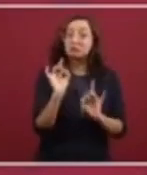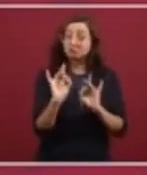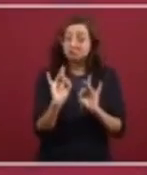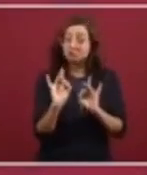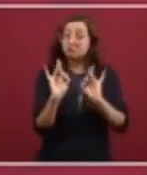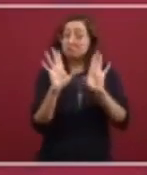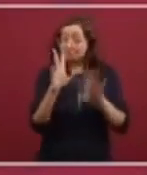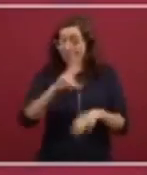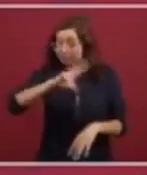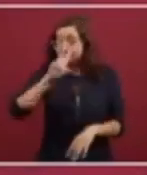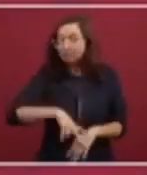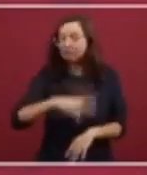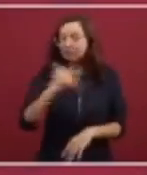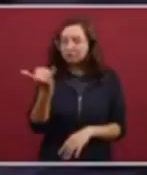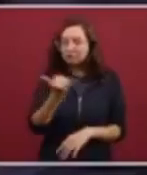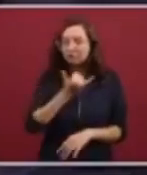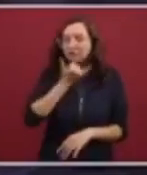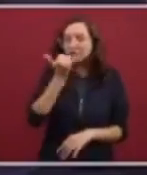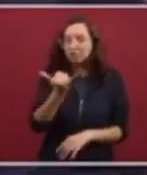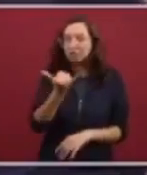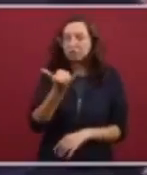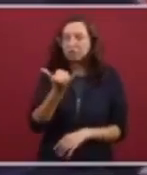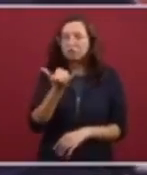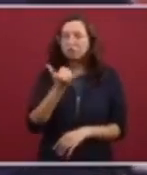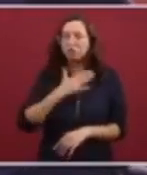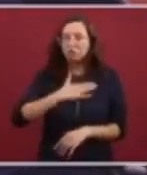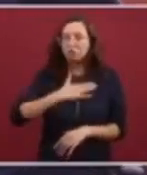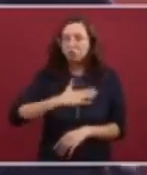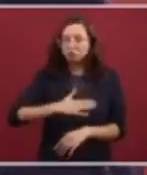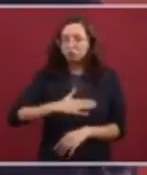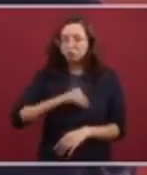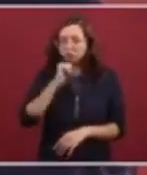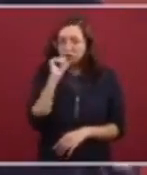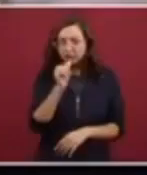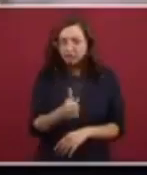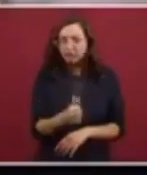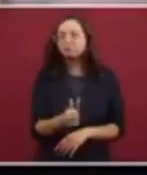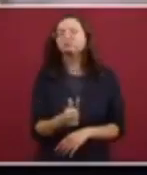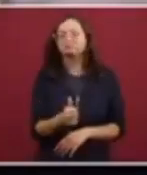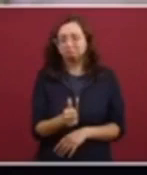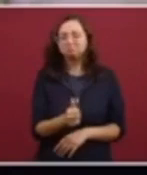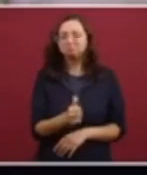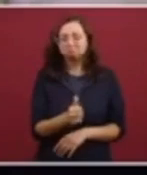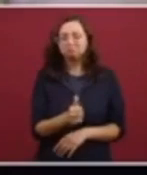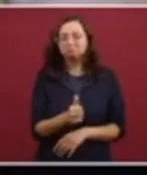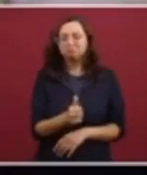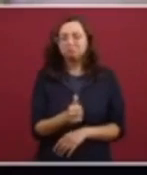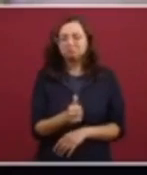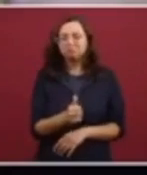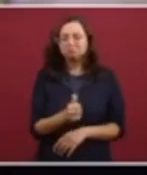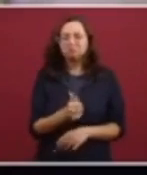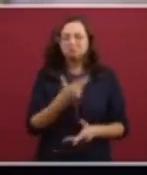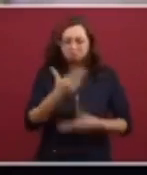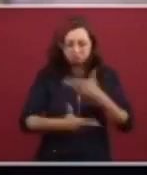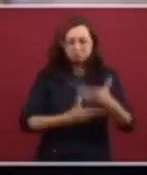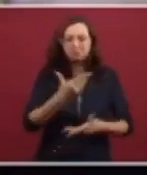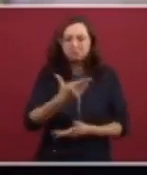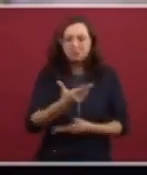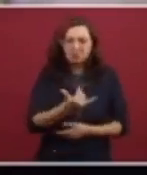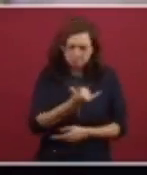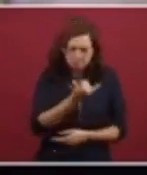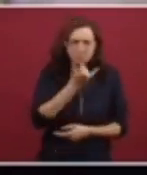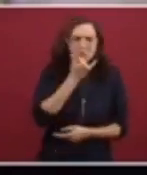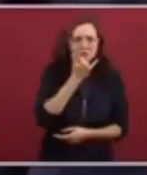de que se haya cometido una injusticia que es lo que te ofrecemos